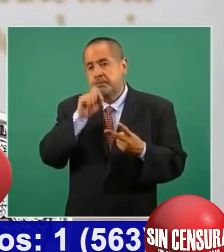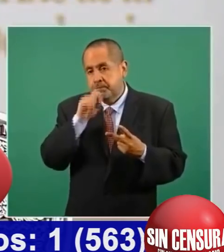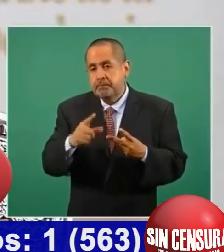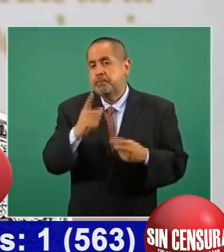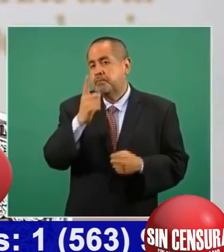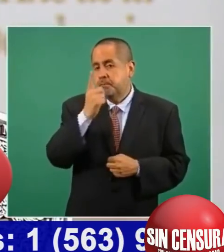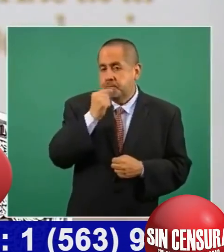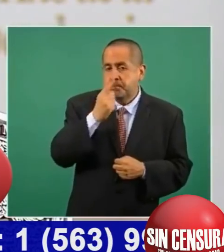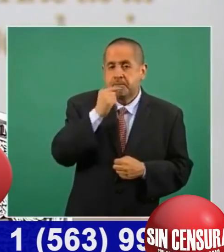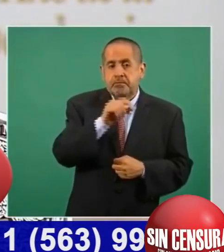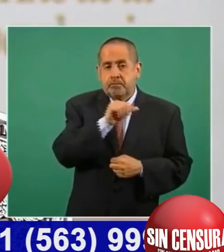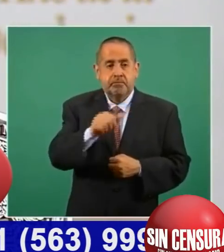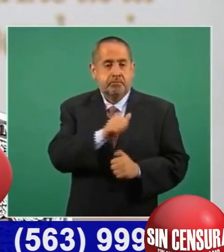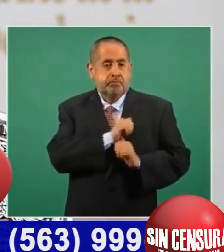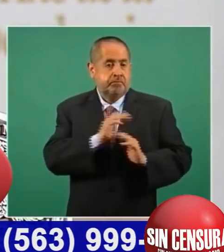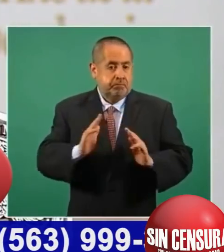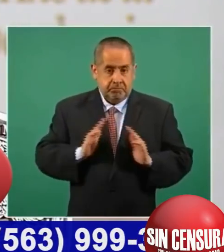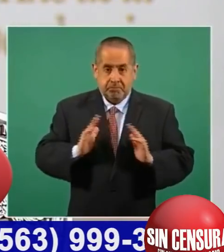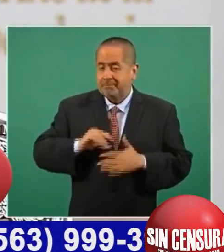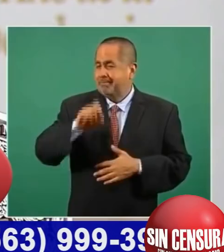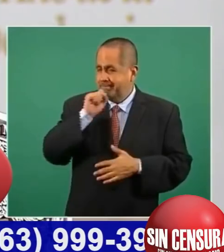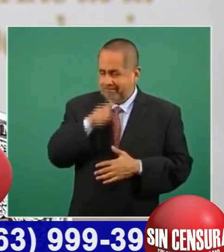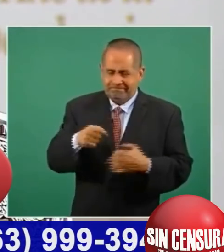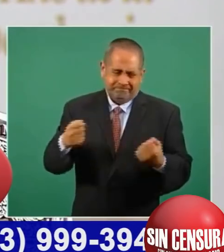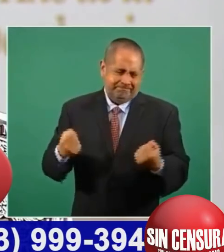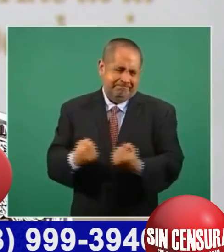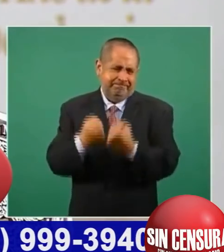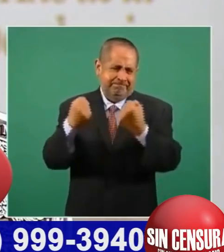policías y militares.